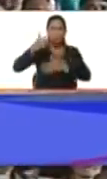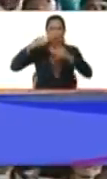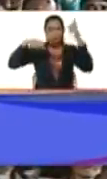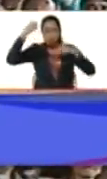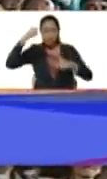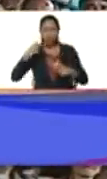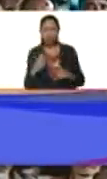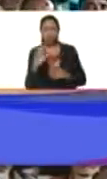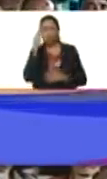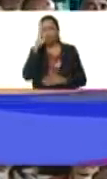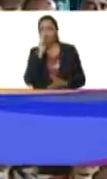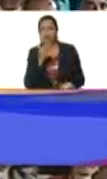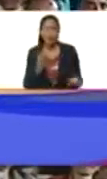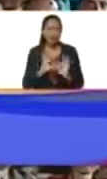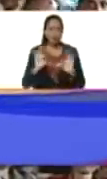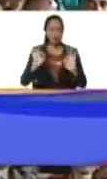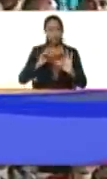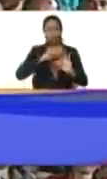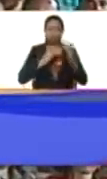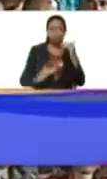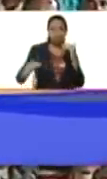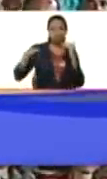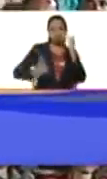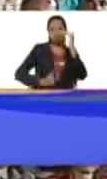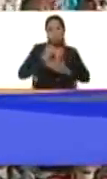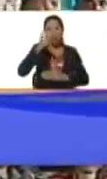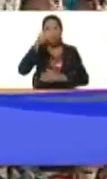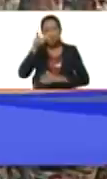Sin lugar a dudas. Somos mayoría,